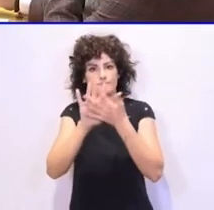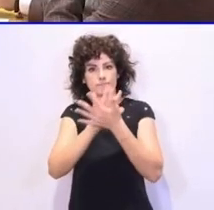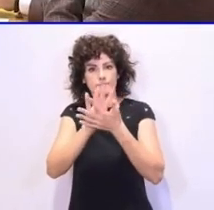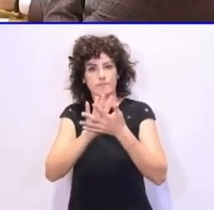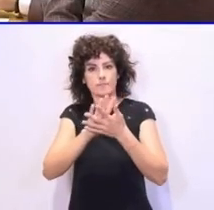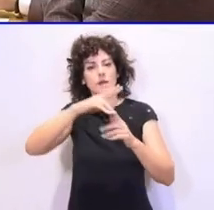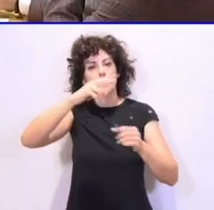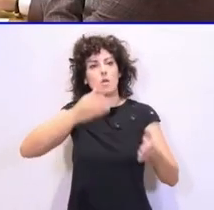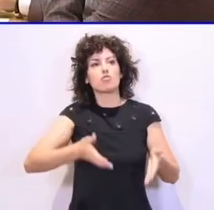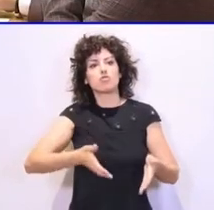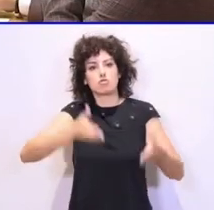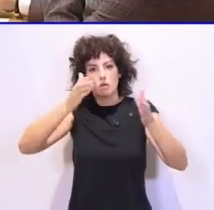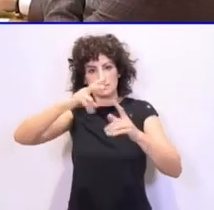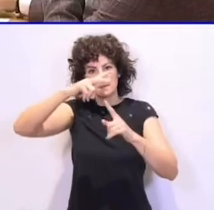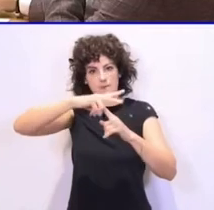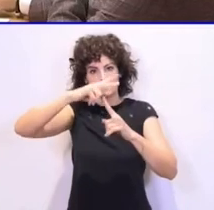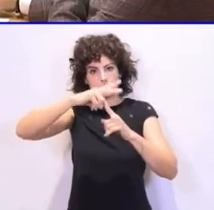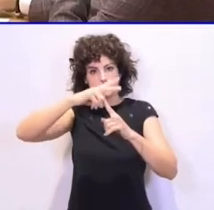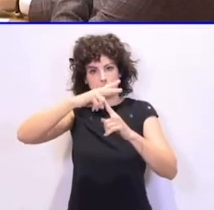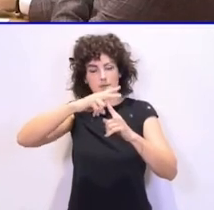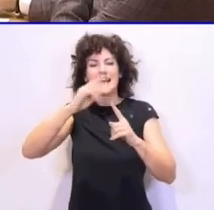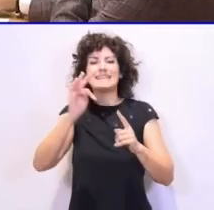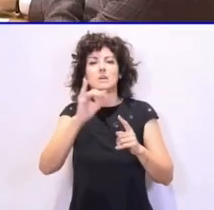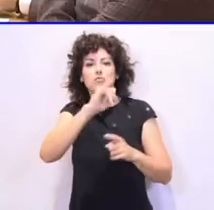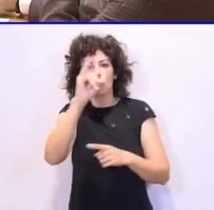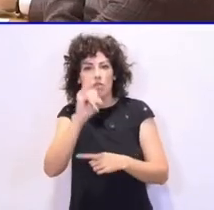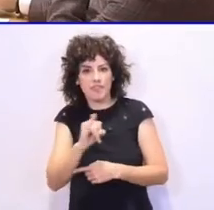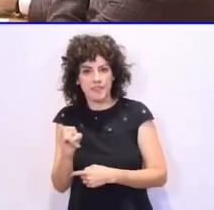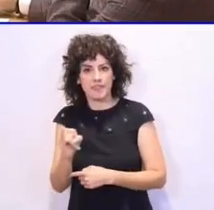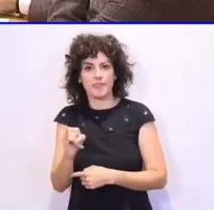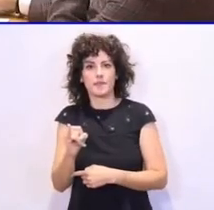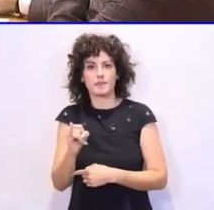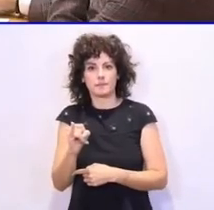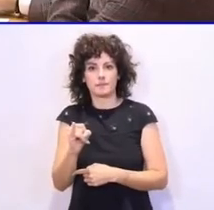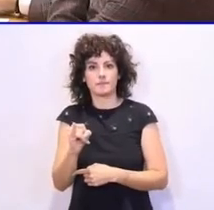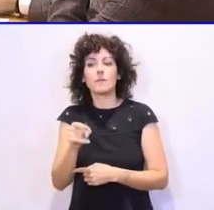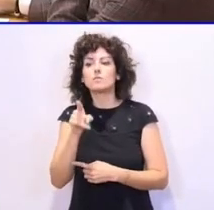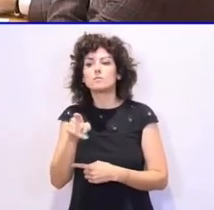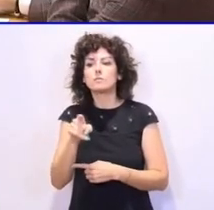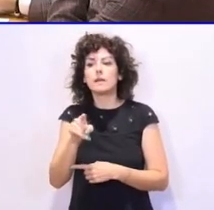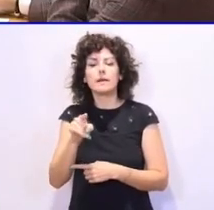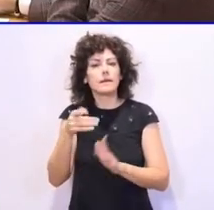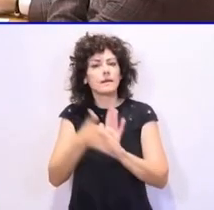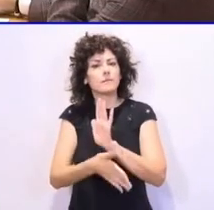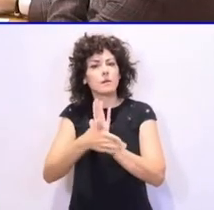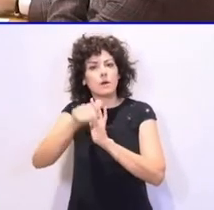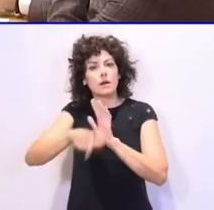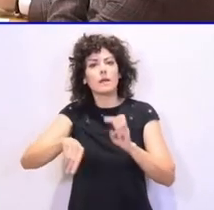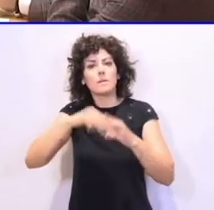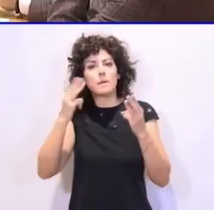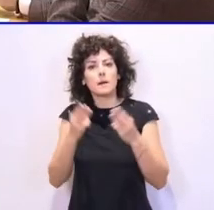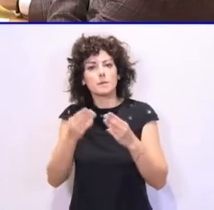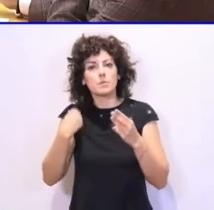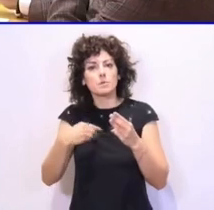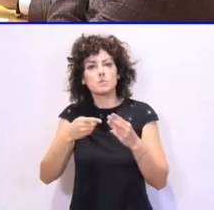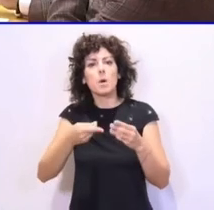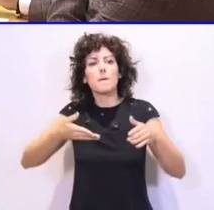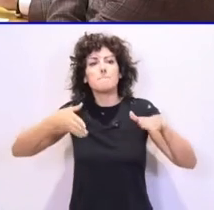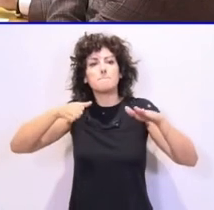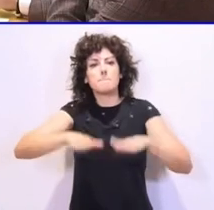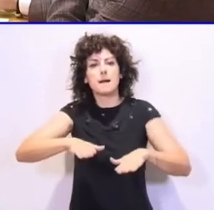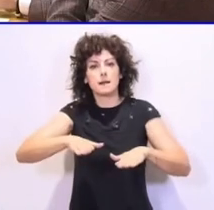torres de alta tensión de tauste jundiz y usted planteó en este parlamento que con eso paralizamos una